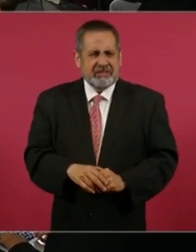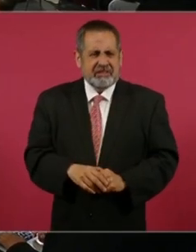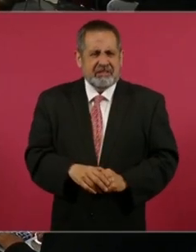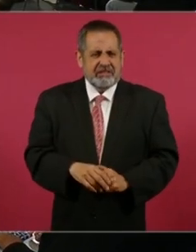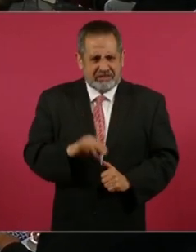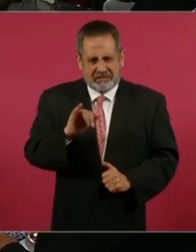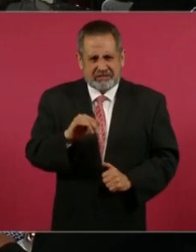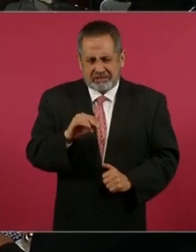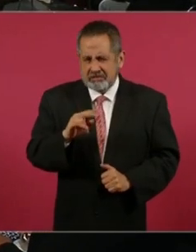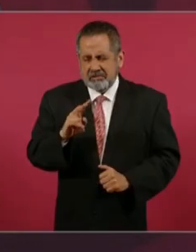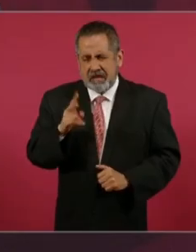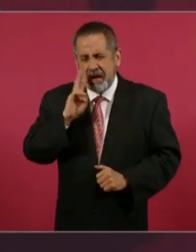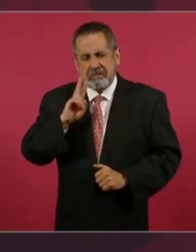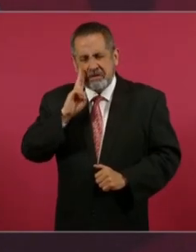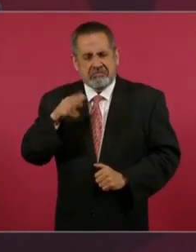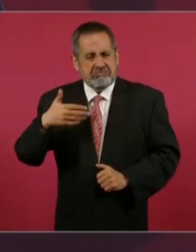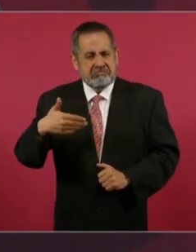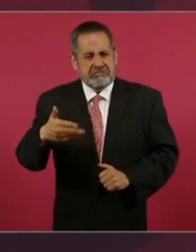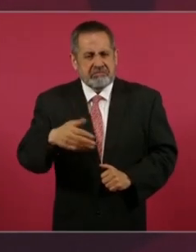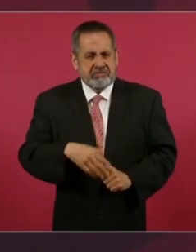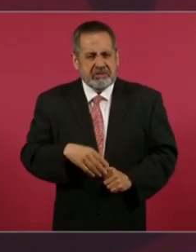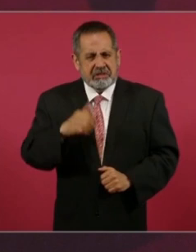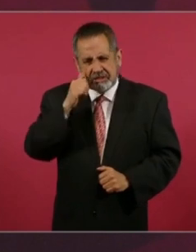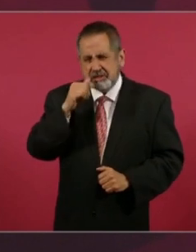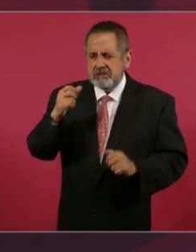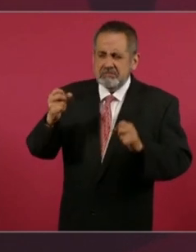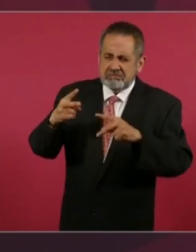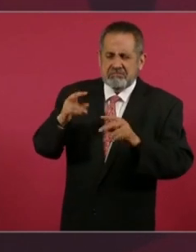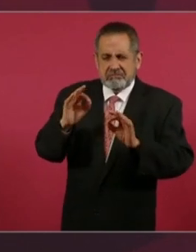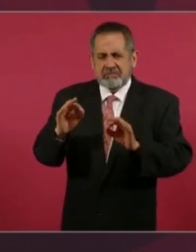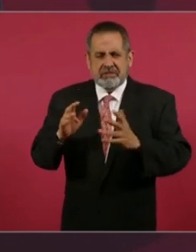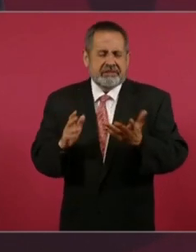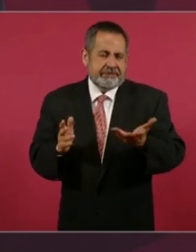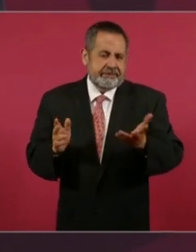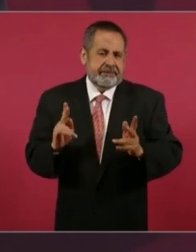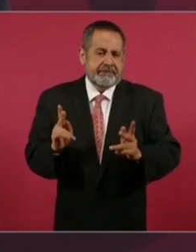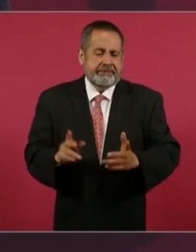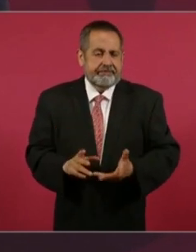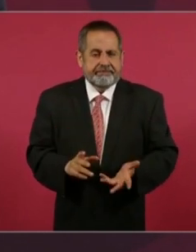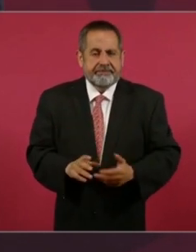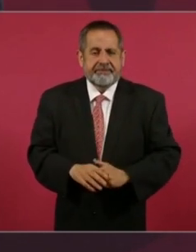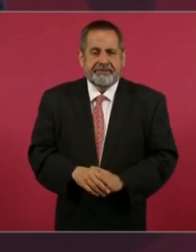sí. Vamos viendo. Siempre la veo, o sea, lo que pasa que